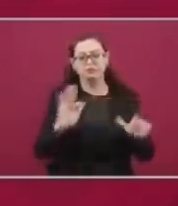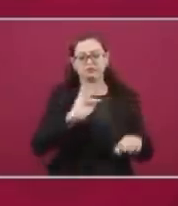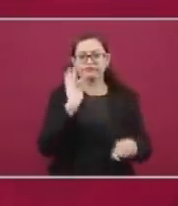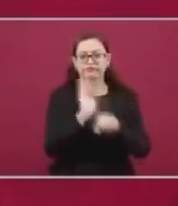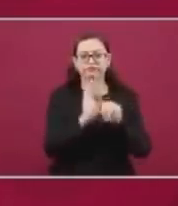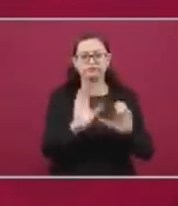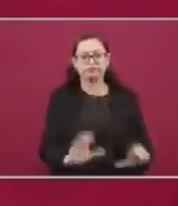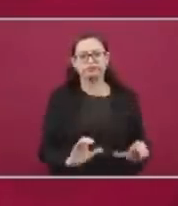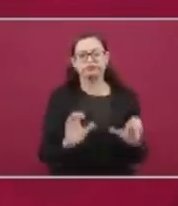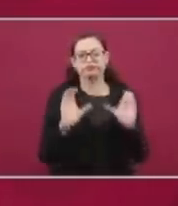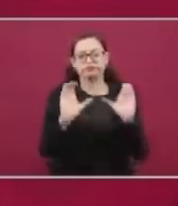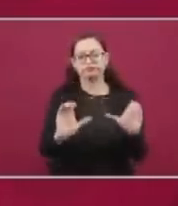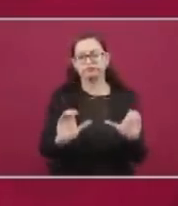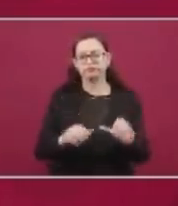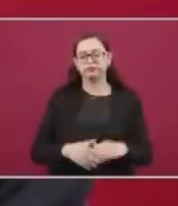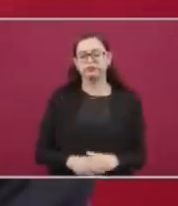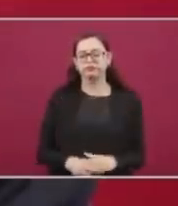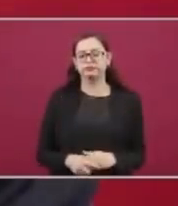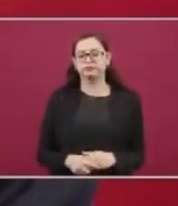Esto